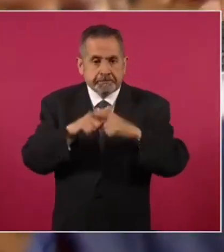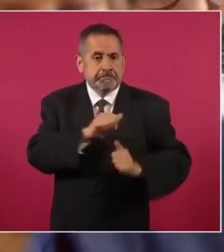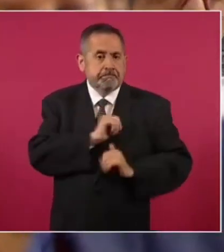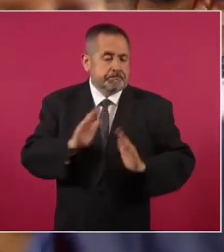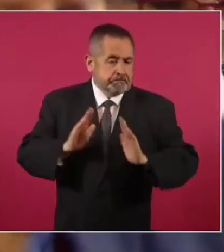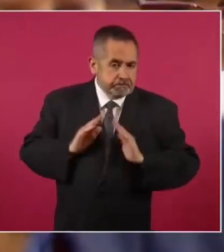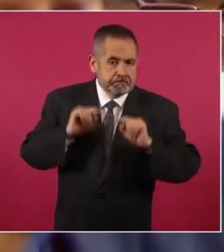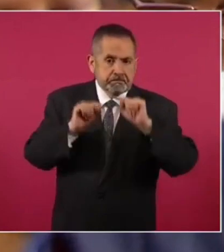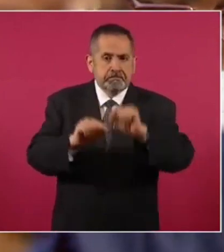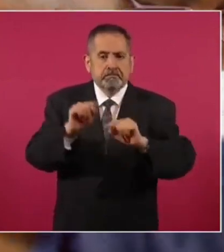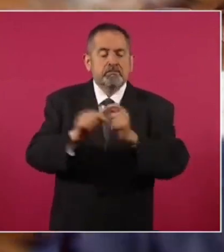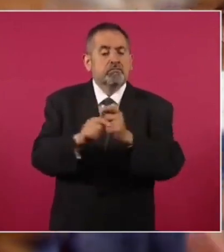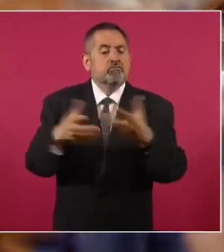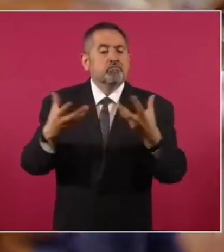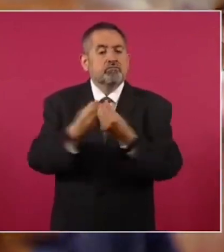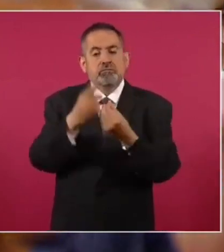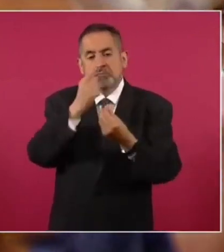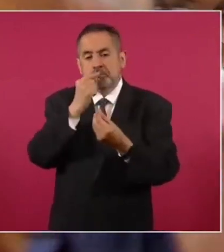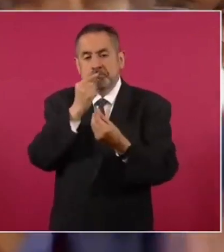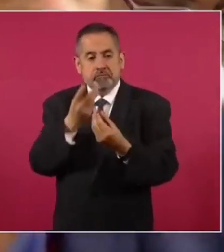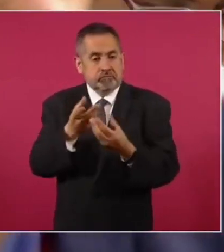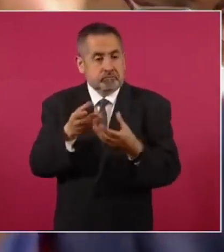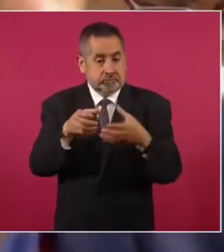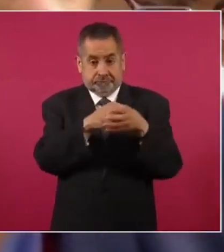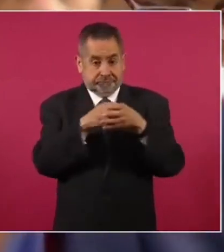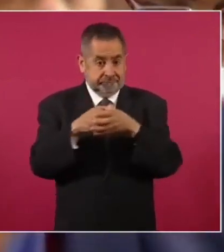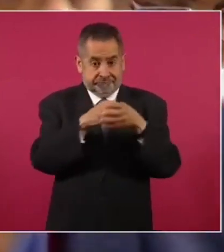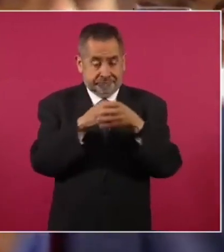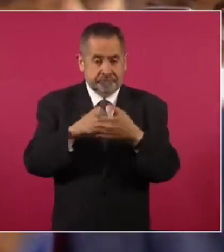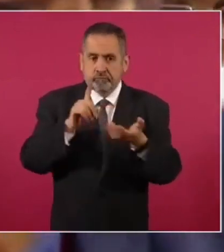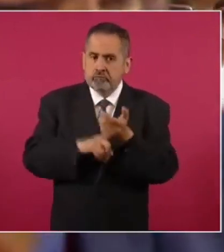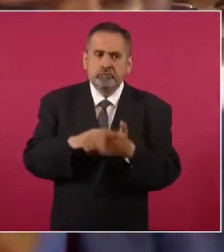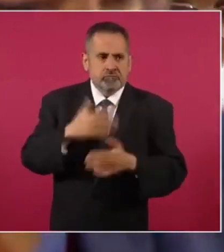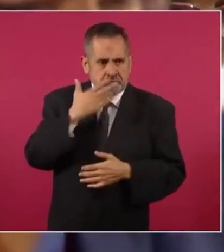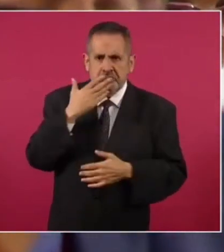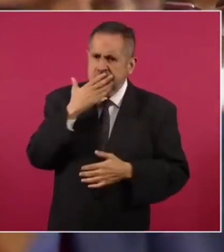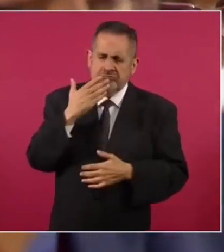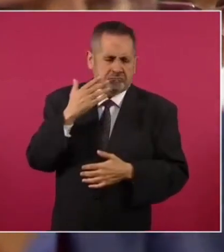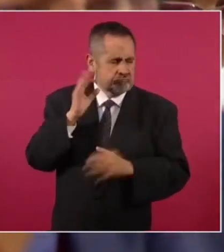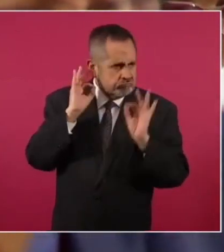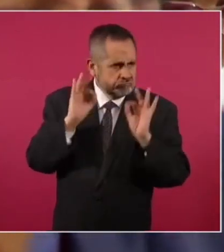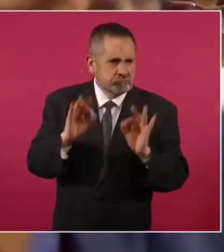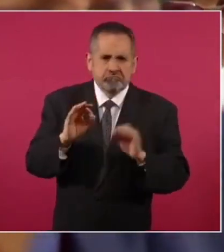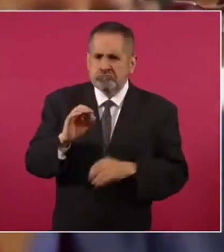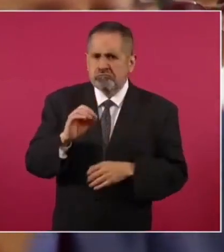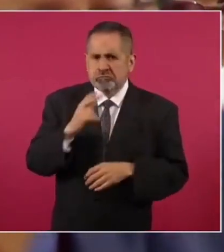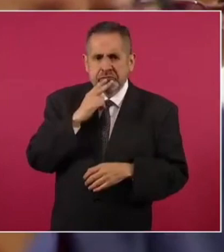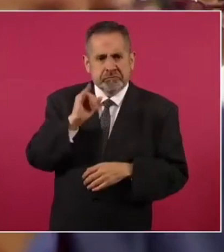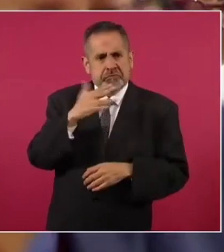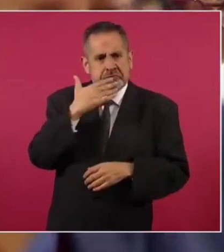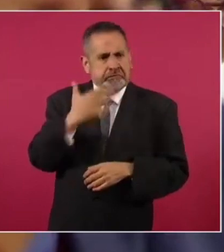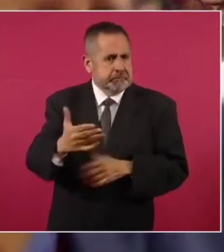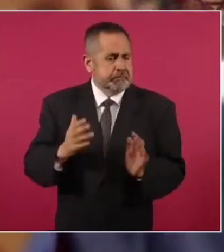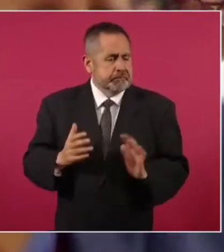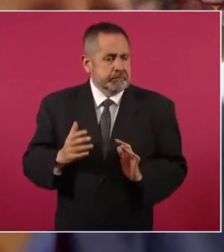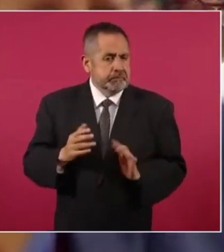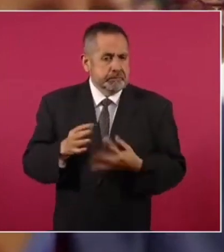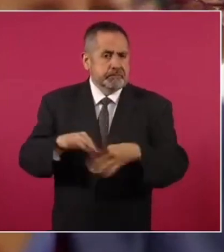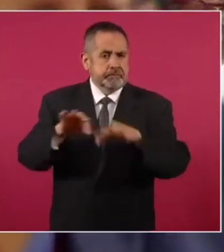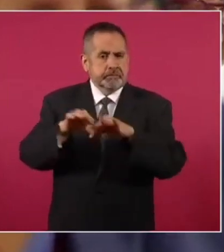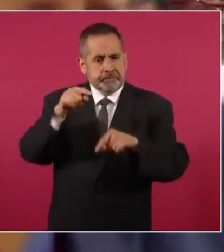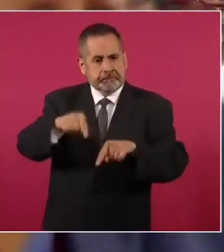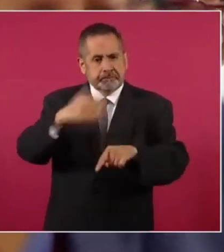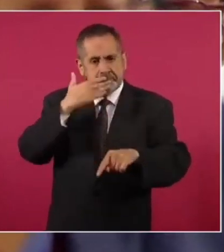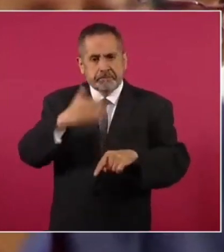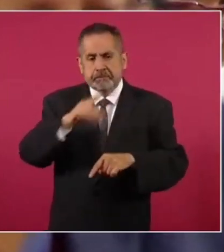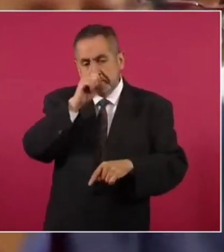ejército y las fuerzas policiales pues ha sido funcional, ha funcionado, ¿no? Y ha sido fundamental.